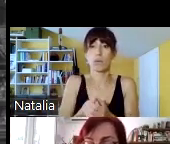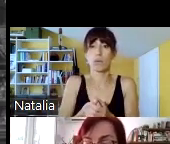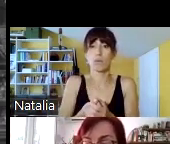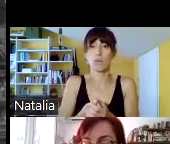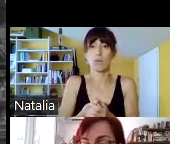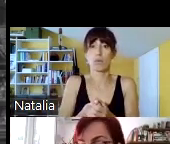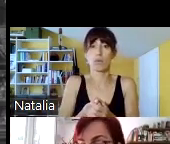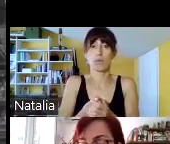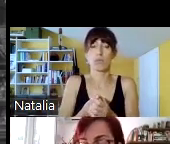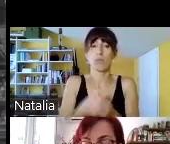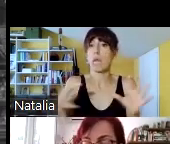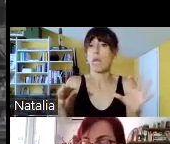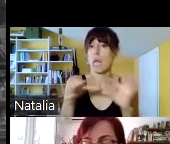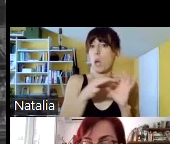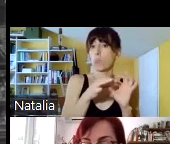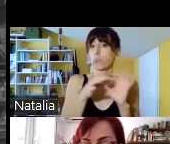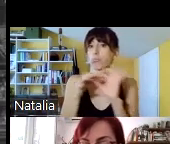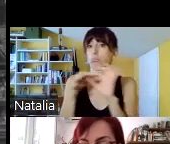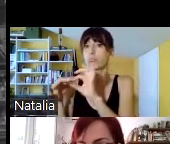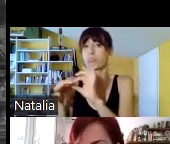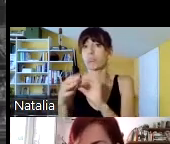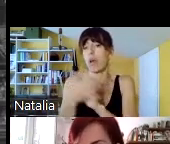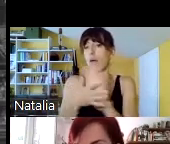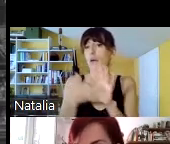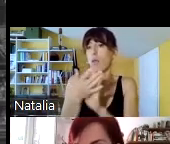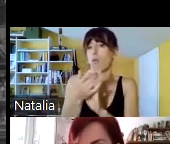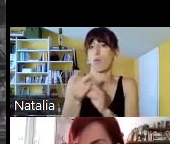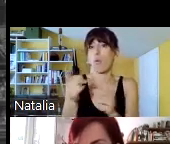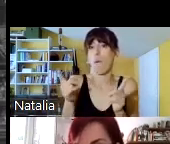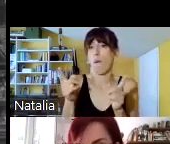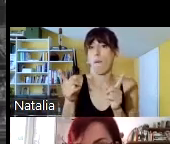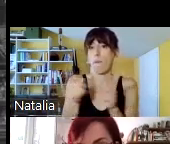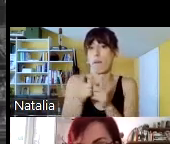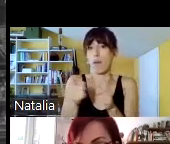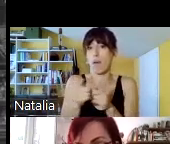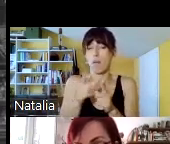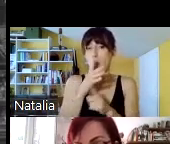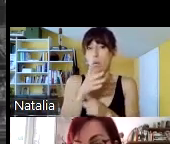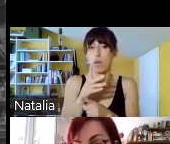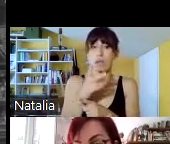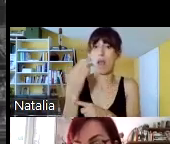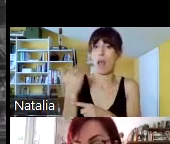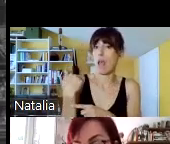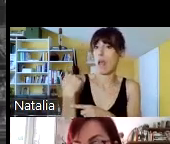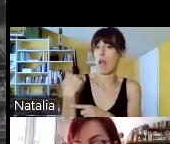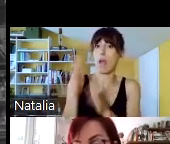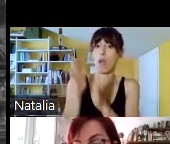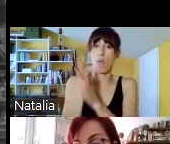este hilo, ¿no? Hablando muy brevemente, porque es recoger lo que Andrea ha dicho, de qué